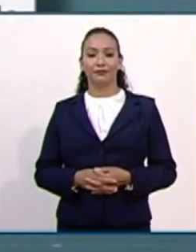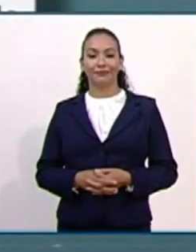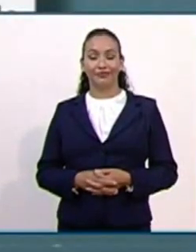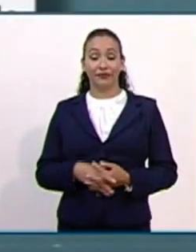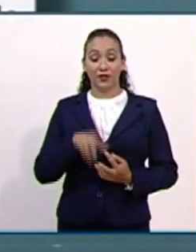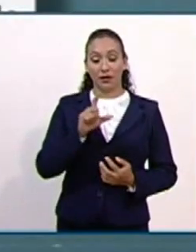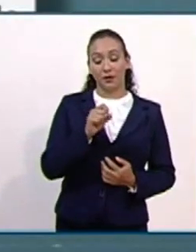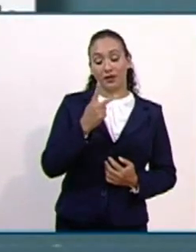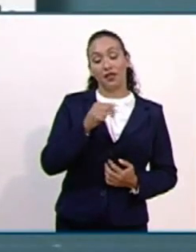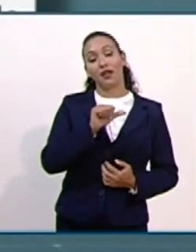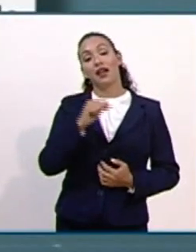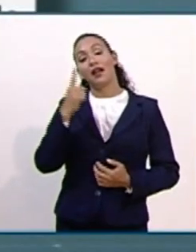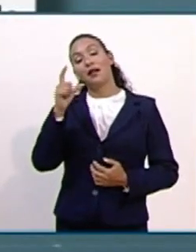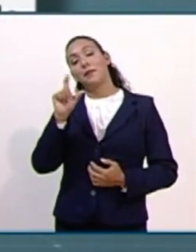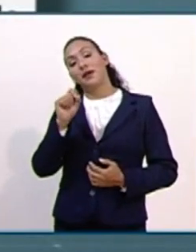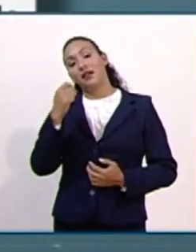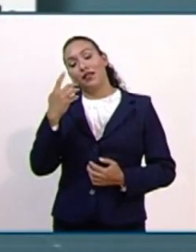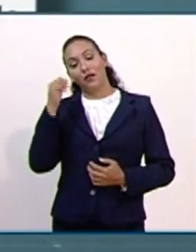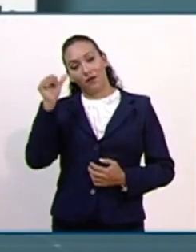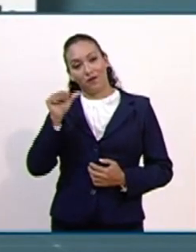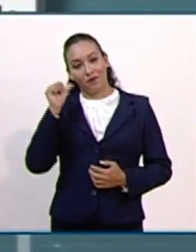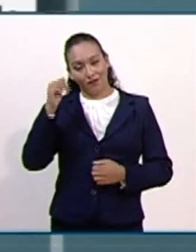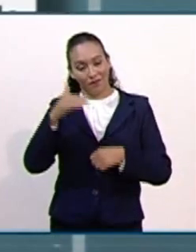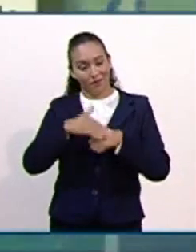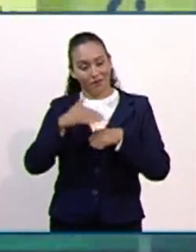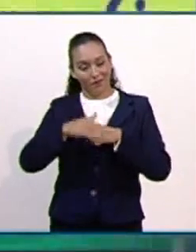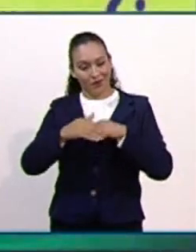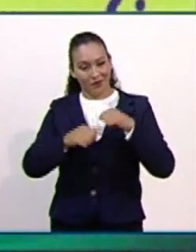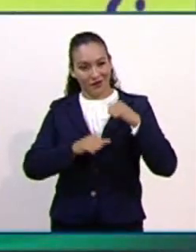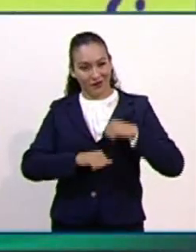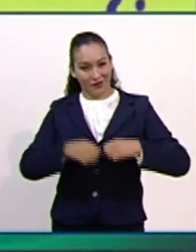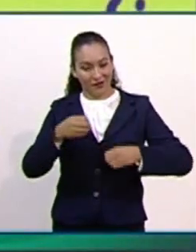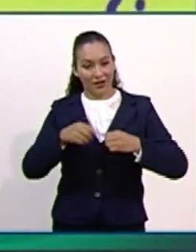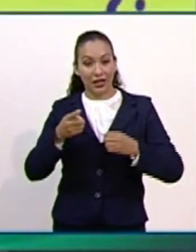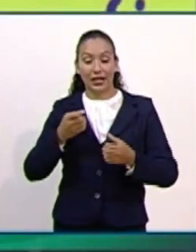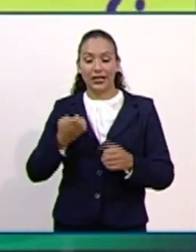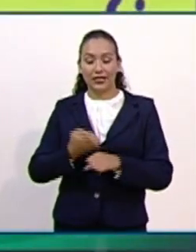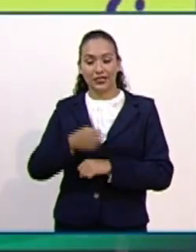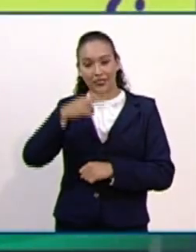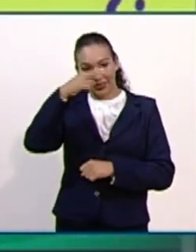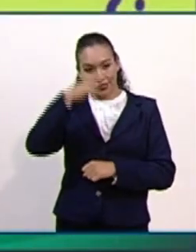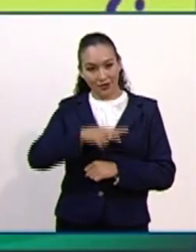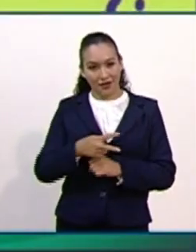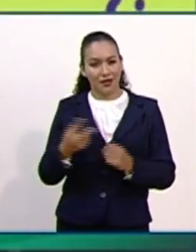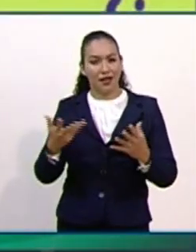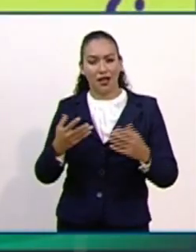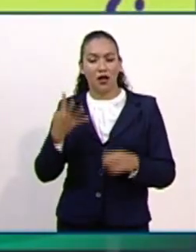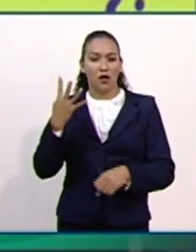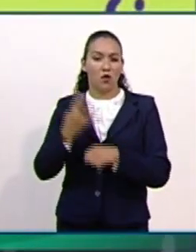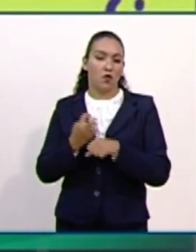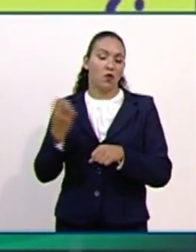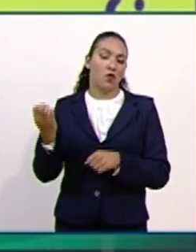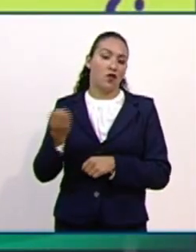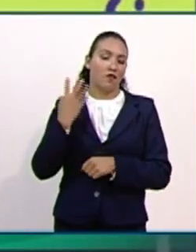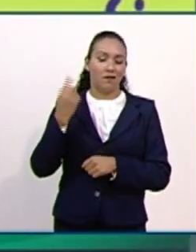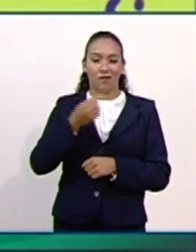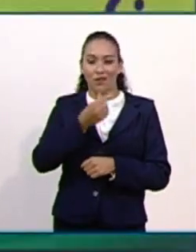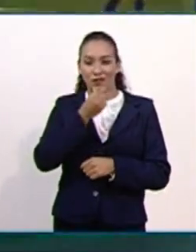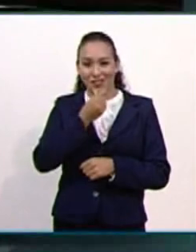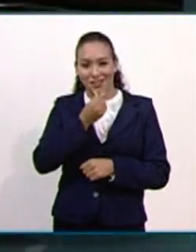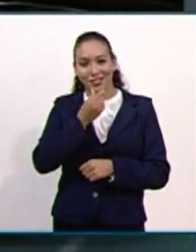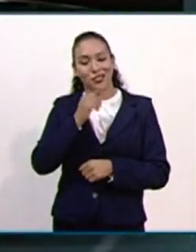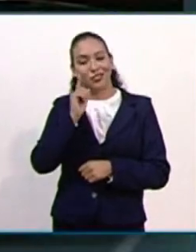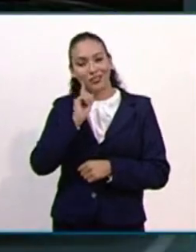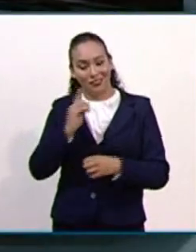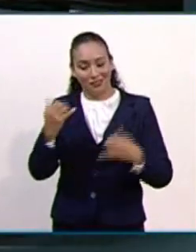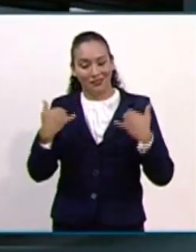Del 22 al 24 de abril próximos, el Poder Judicial del Estado de México llevará a cabo el 4º foro para niñas, niños